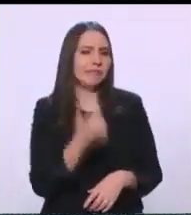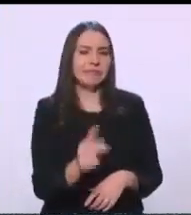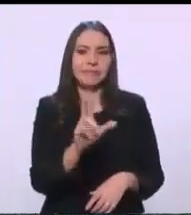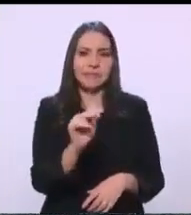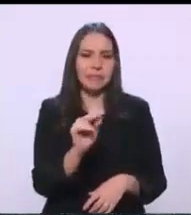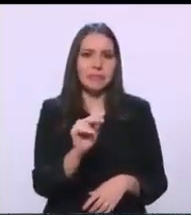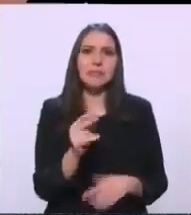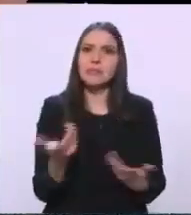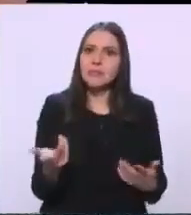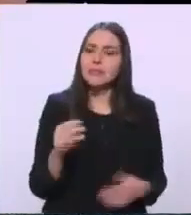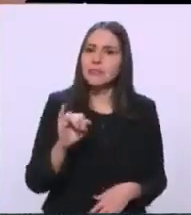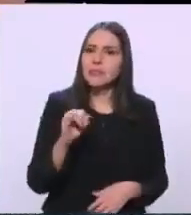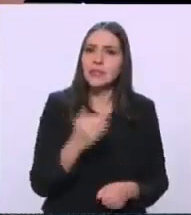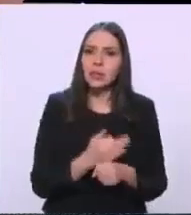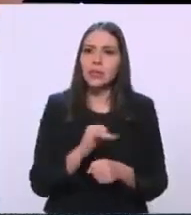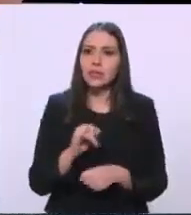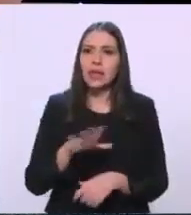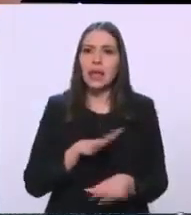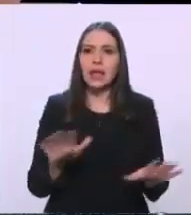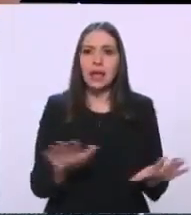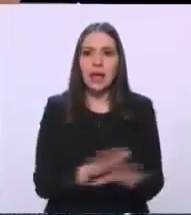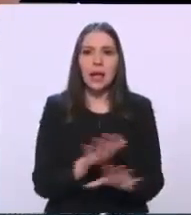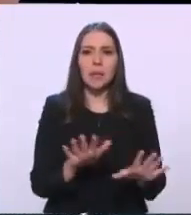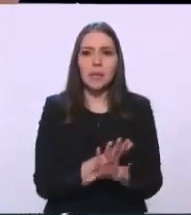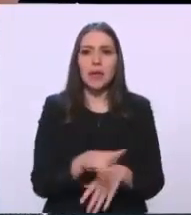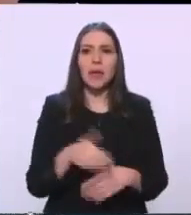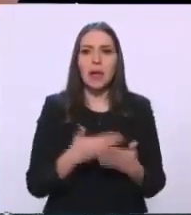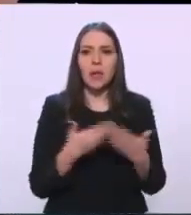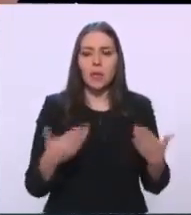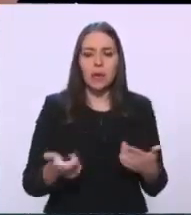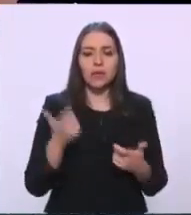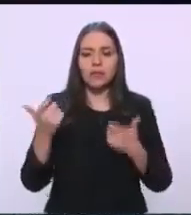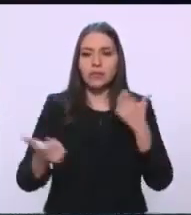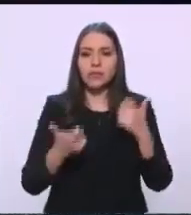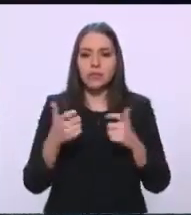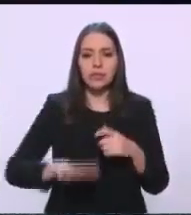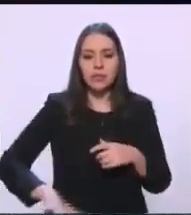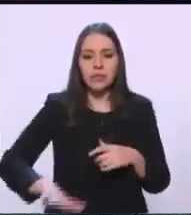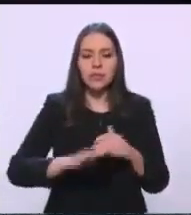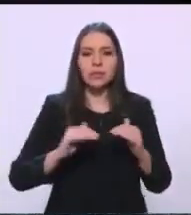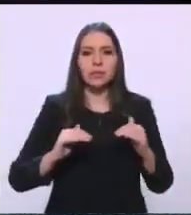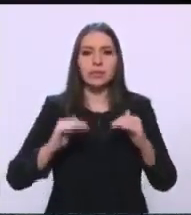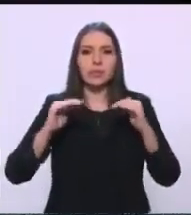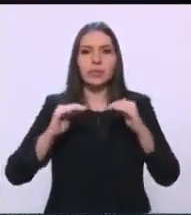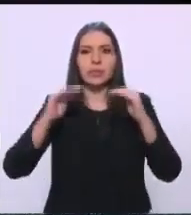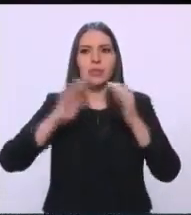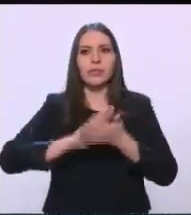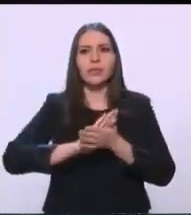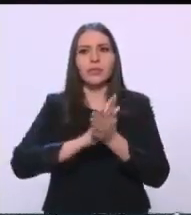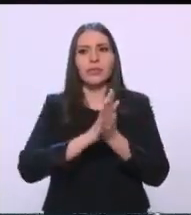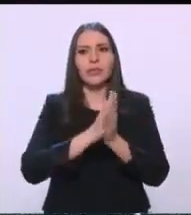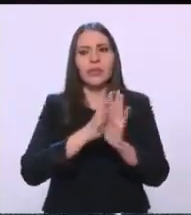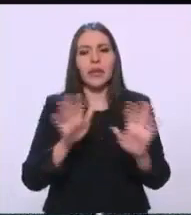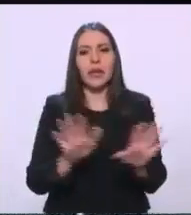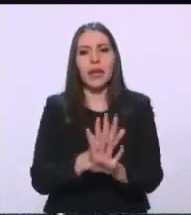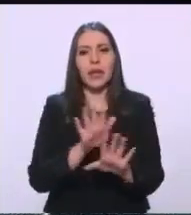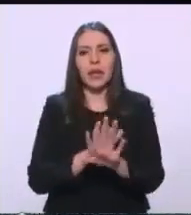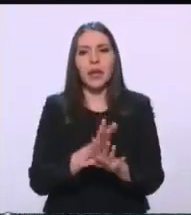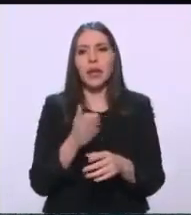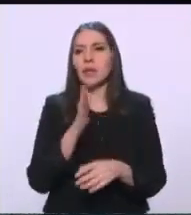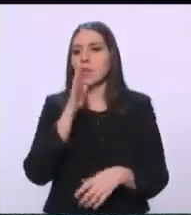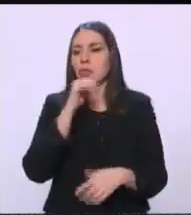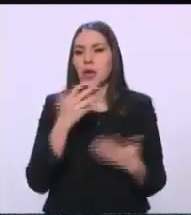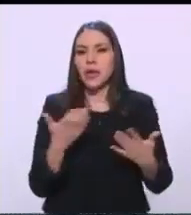desde abajo hacia arriba es el cambio del paradigma, ¿no? Algo que parece imposible en el modelo neoliberal, no es posible hacerlo. Y